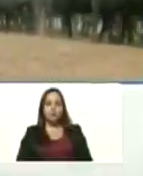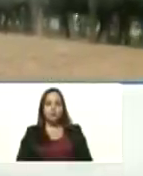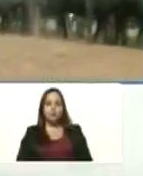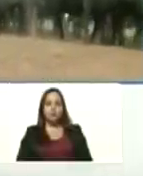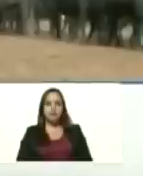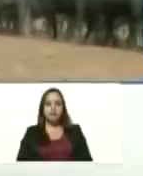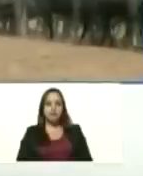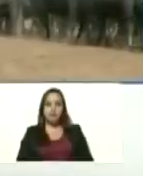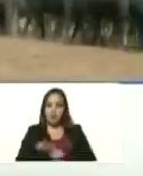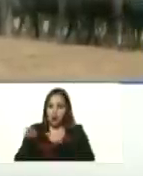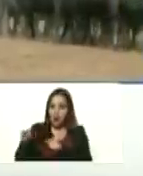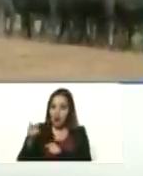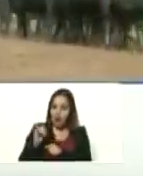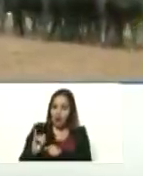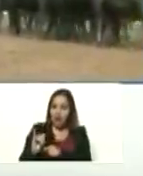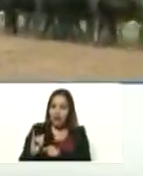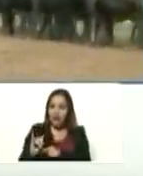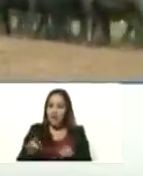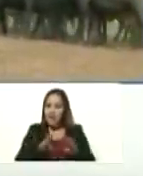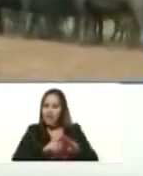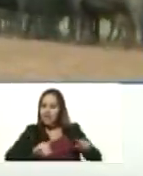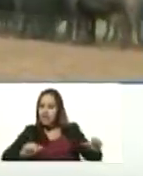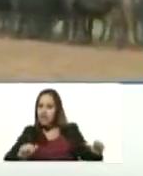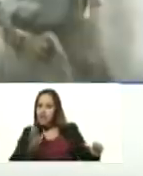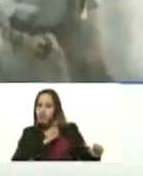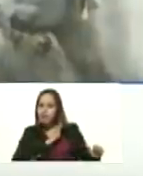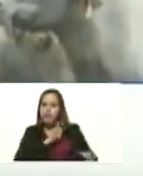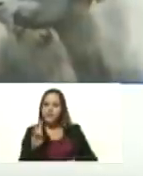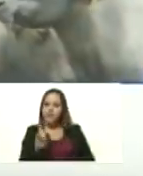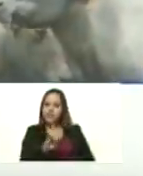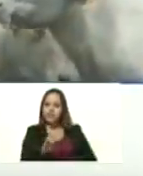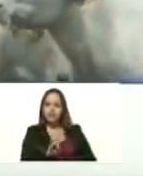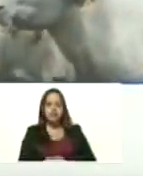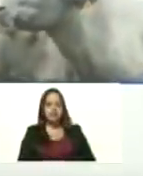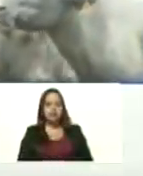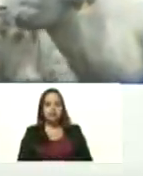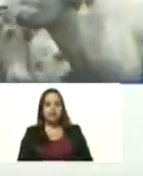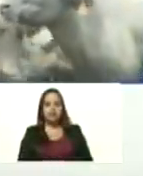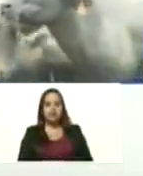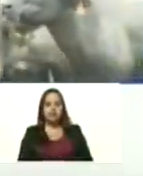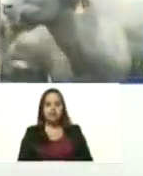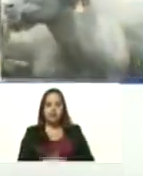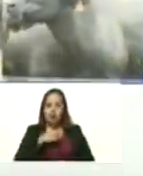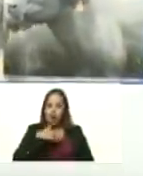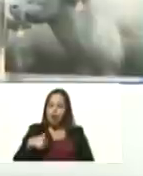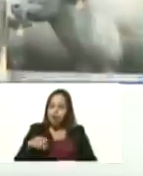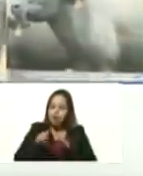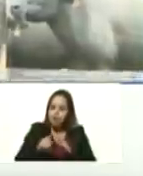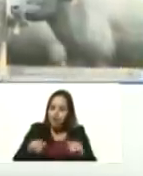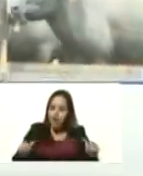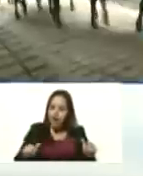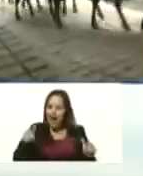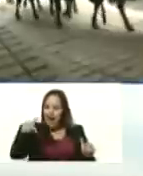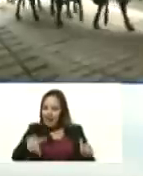allí está en tierra venezolana nuestra tierra aquí donde nos amamos y nos